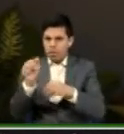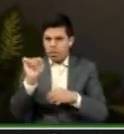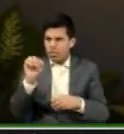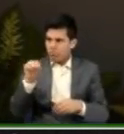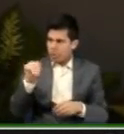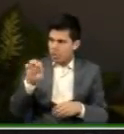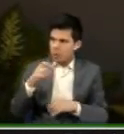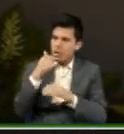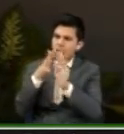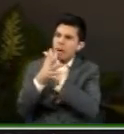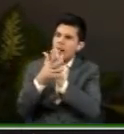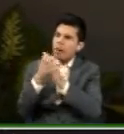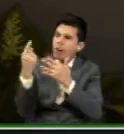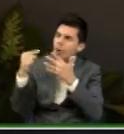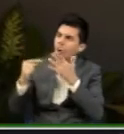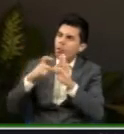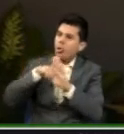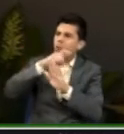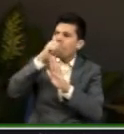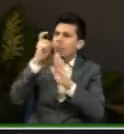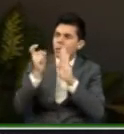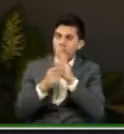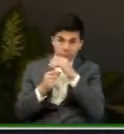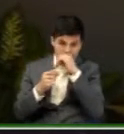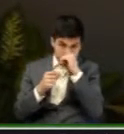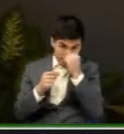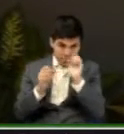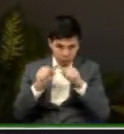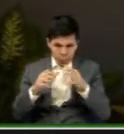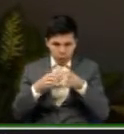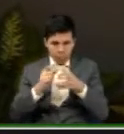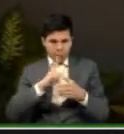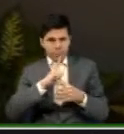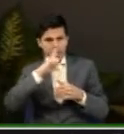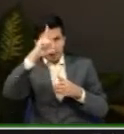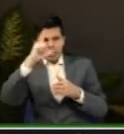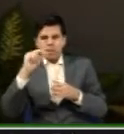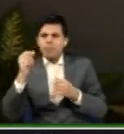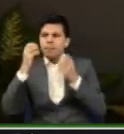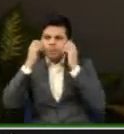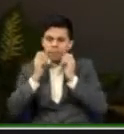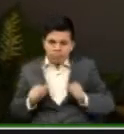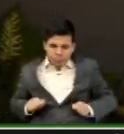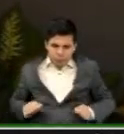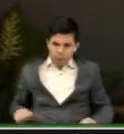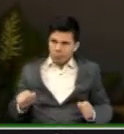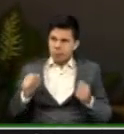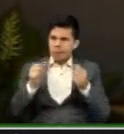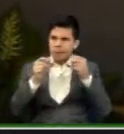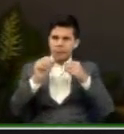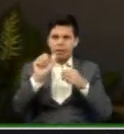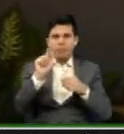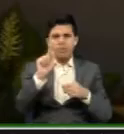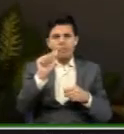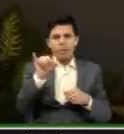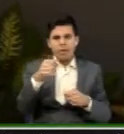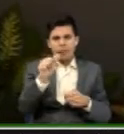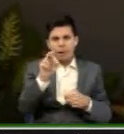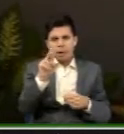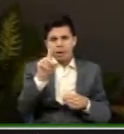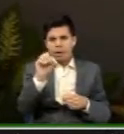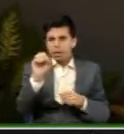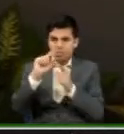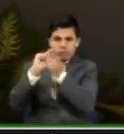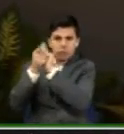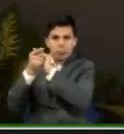Social Independiente en estos 20 años ha tenido grandes líderes como Antanas Mocus y Sergio Fajardo, que han transformado ciudad. Transformaron Medellín,